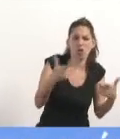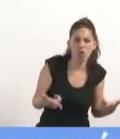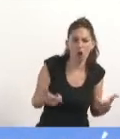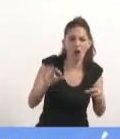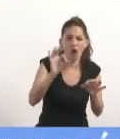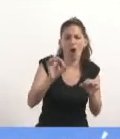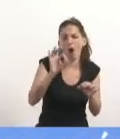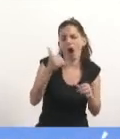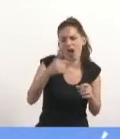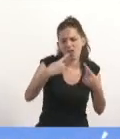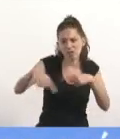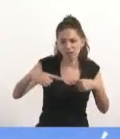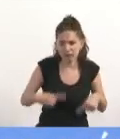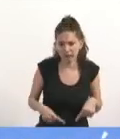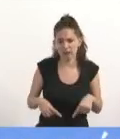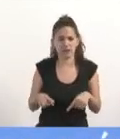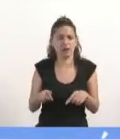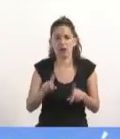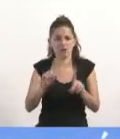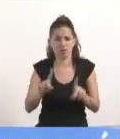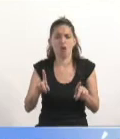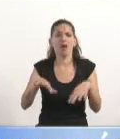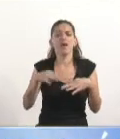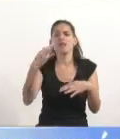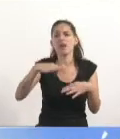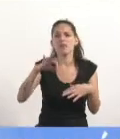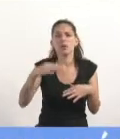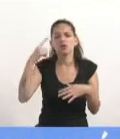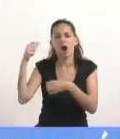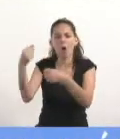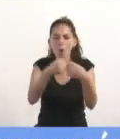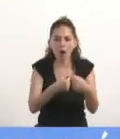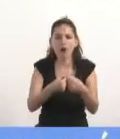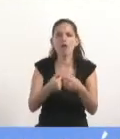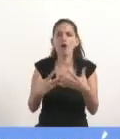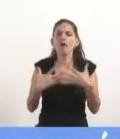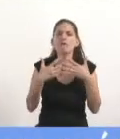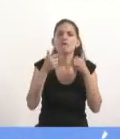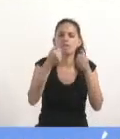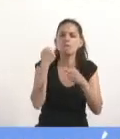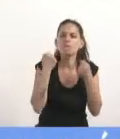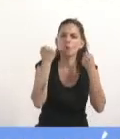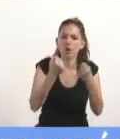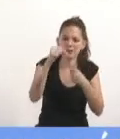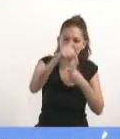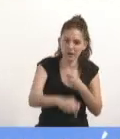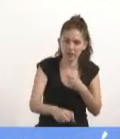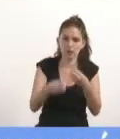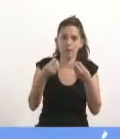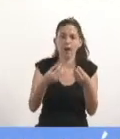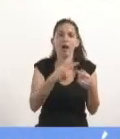que poner el esfuerzo son en objetivos como estos a largo plazo, que como país podamos establecer políticas de